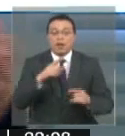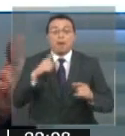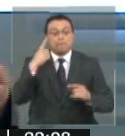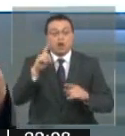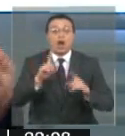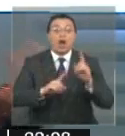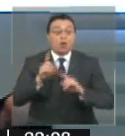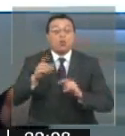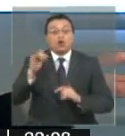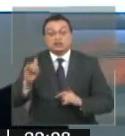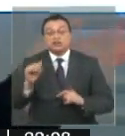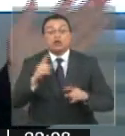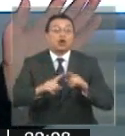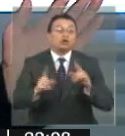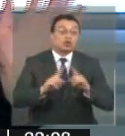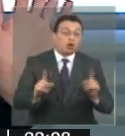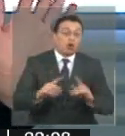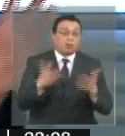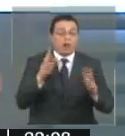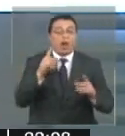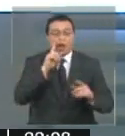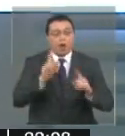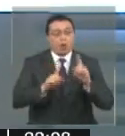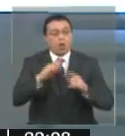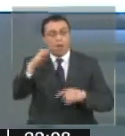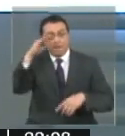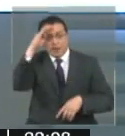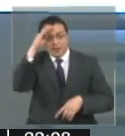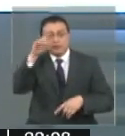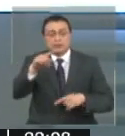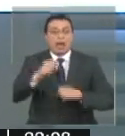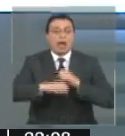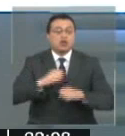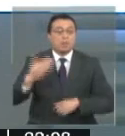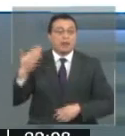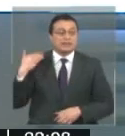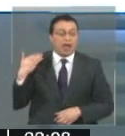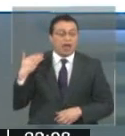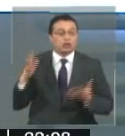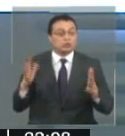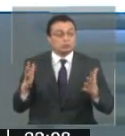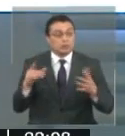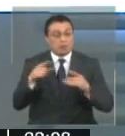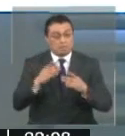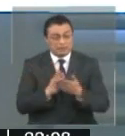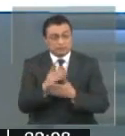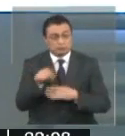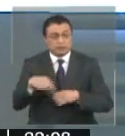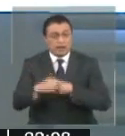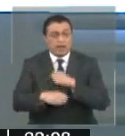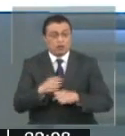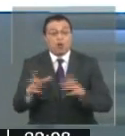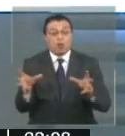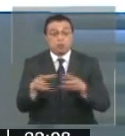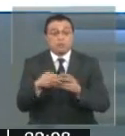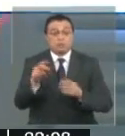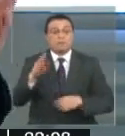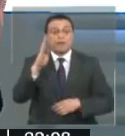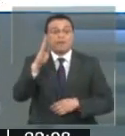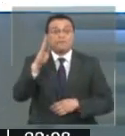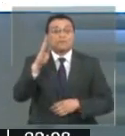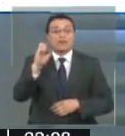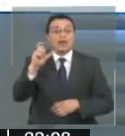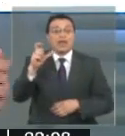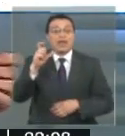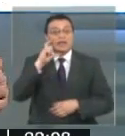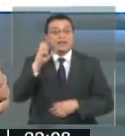en algunos destinos sí, en otros no. De hecho, hay una experiencia, yo no sé si la vieron el año pasado o principio de este año, creo, vino un grupo de belgas. Sí, ya te vamos a